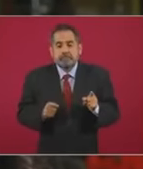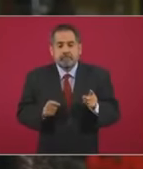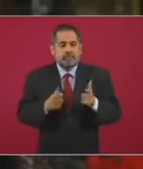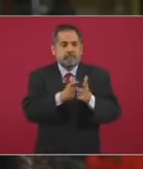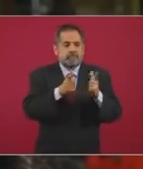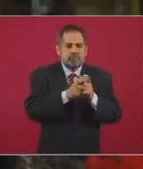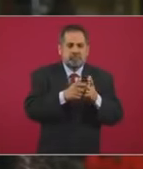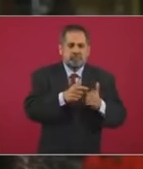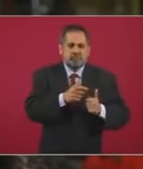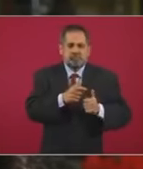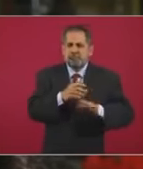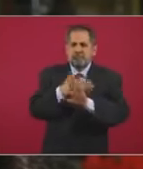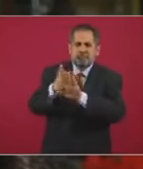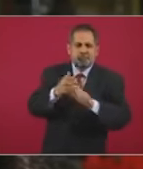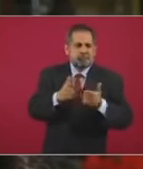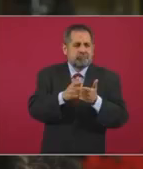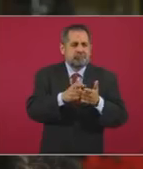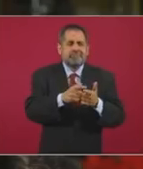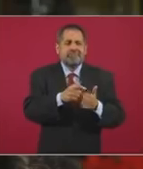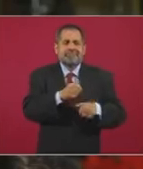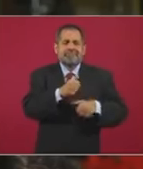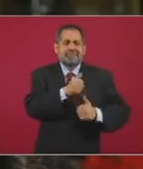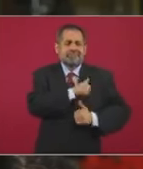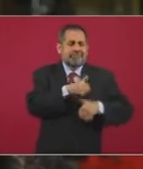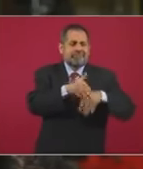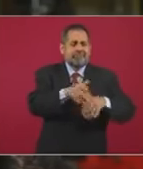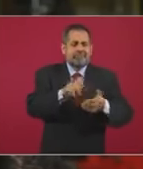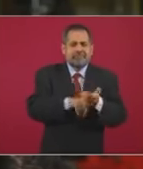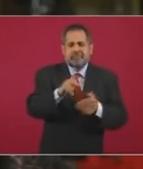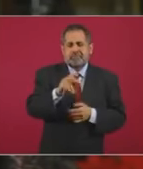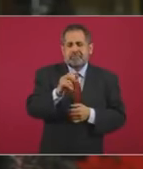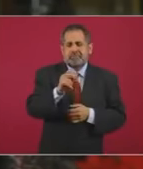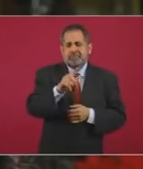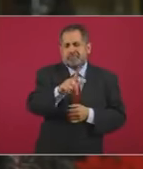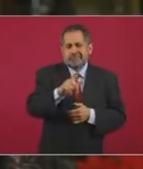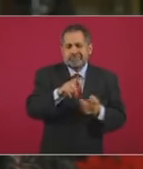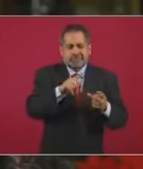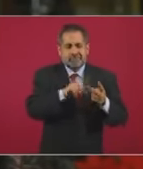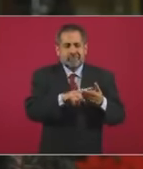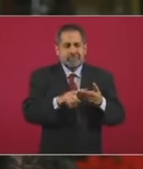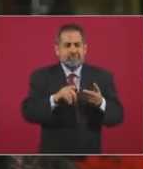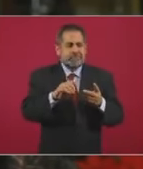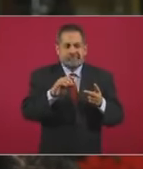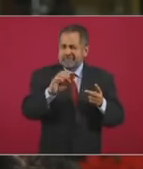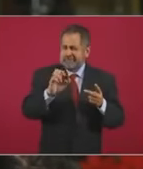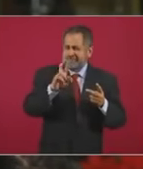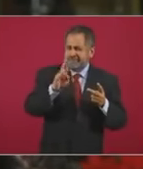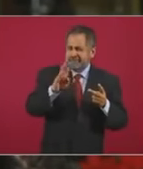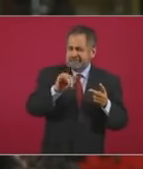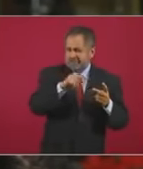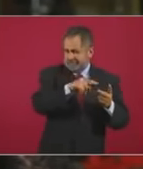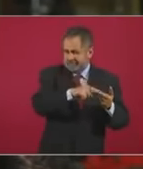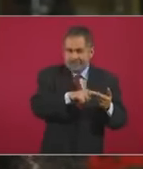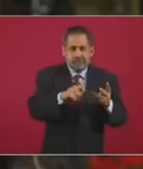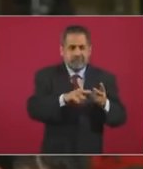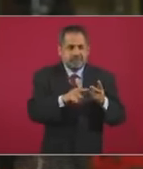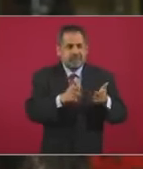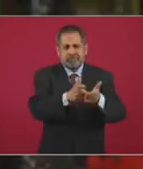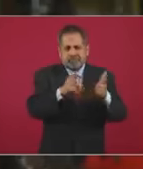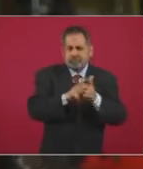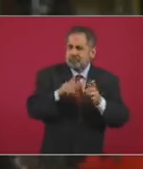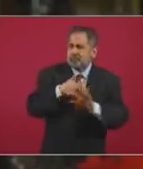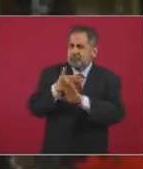grupos guerrilleros. El Ejército Popular Revolucionario está en la sierra, en la montaña, el ERPI, la guerrilla